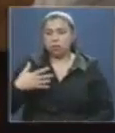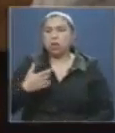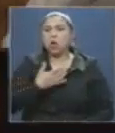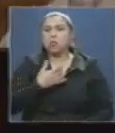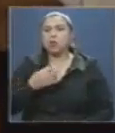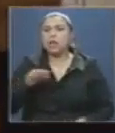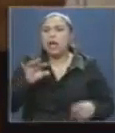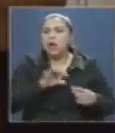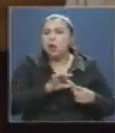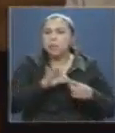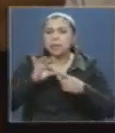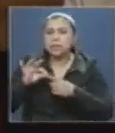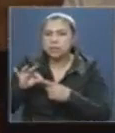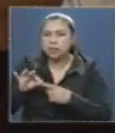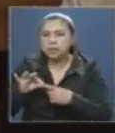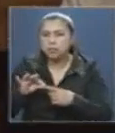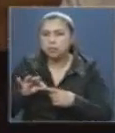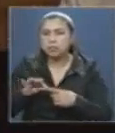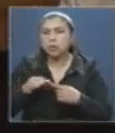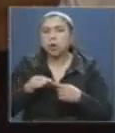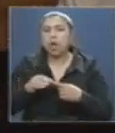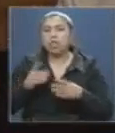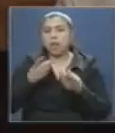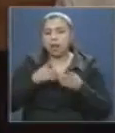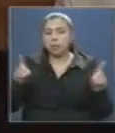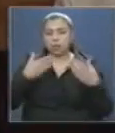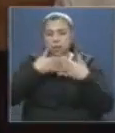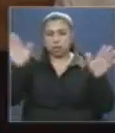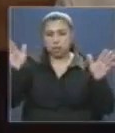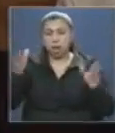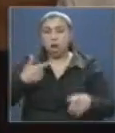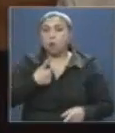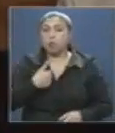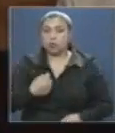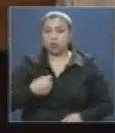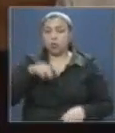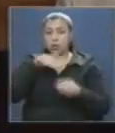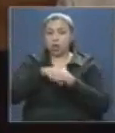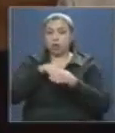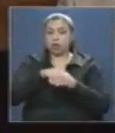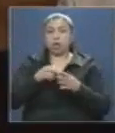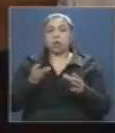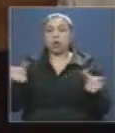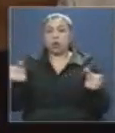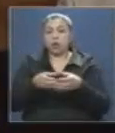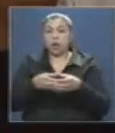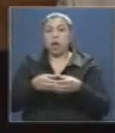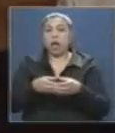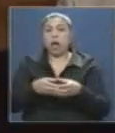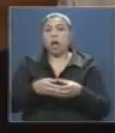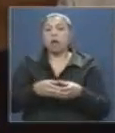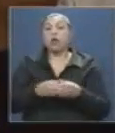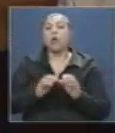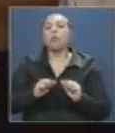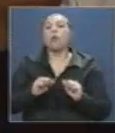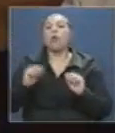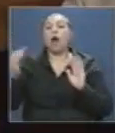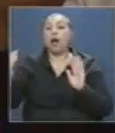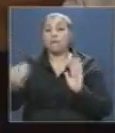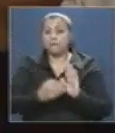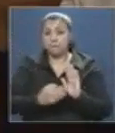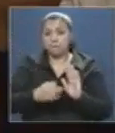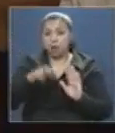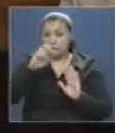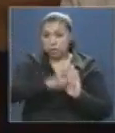principios de la democracia liberal. Por lo tanto, yo voy a votar, y en la bancada del Partido Liberal vamos a votar a favor de este proyecto, pero de la